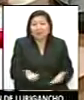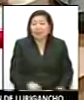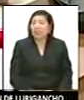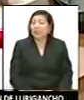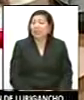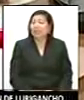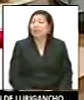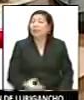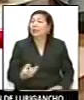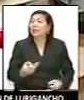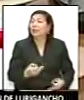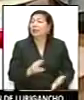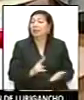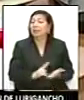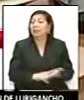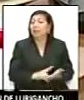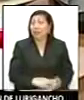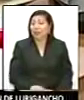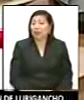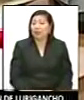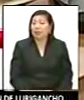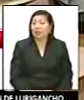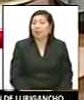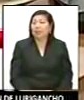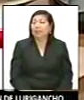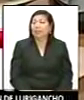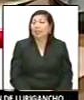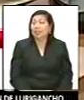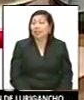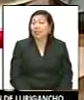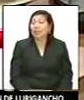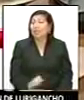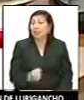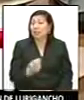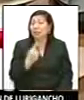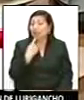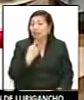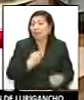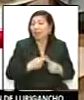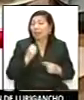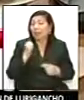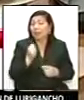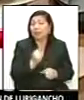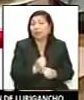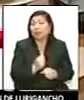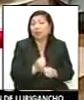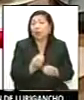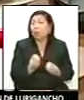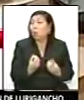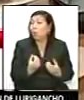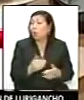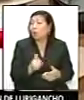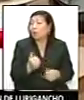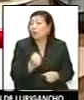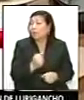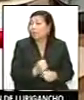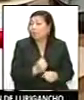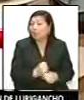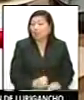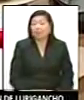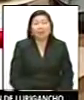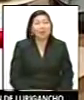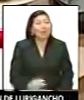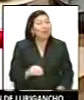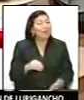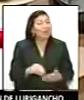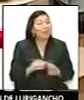el presupuesto de salud, señor presidente, sino simplemente se reconoce derechos laborales como cualquier otro trabajador. No va a